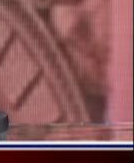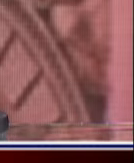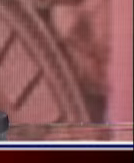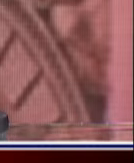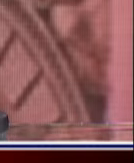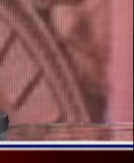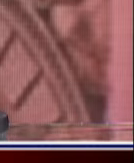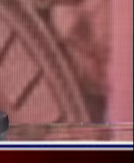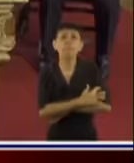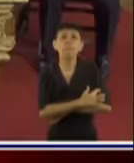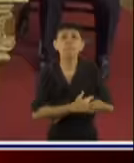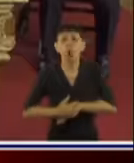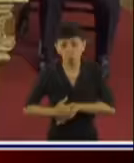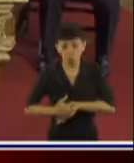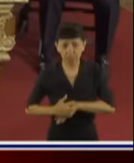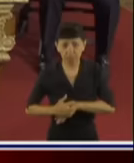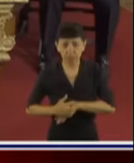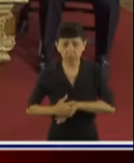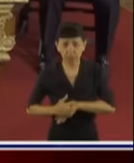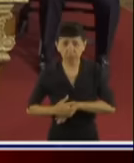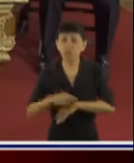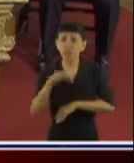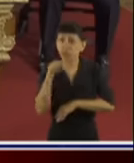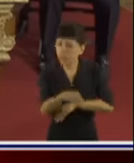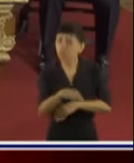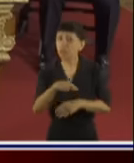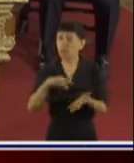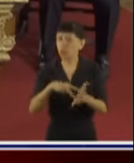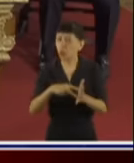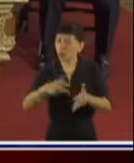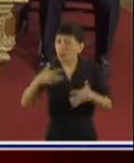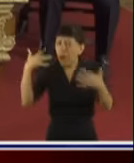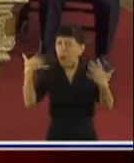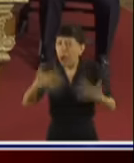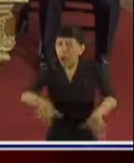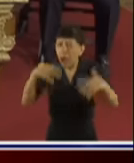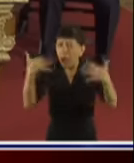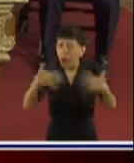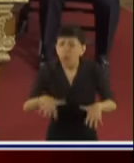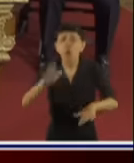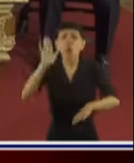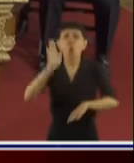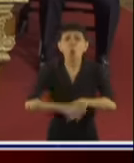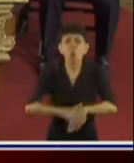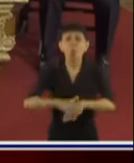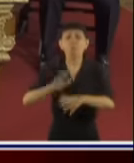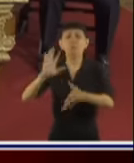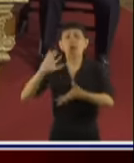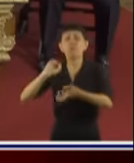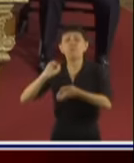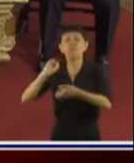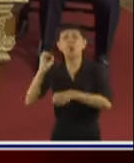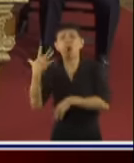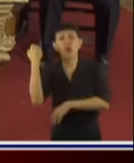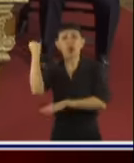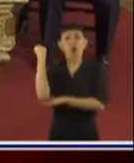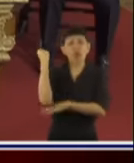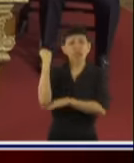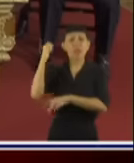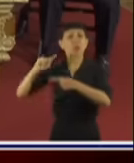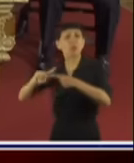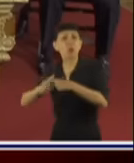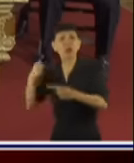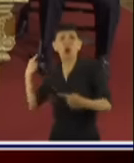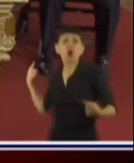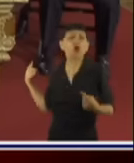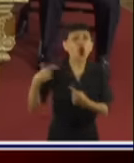Mira, hay varios de los puntos que numeró que no, incluso hay varias de las cosas que numeró que existen en la norma, digamos, pero que en la